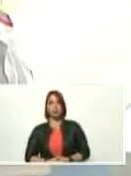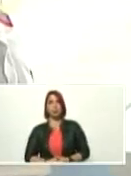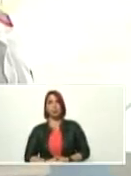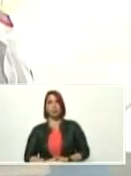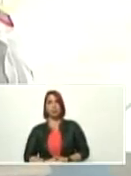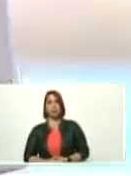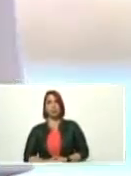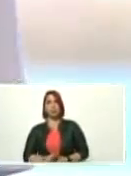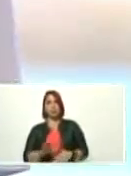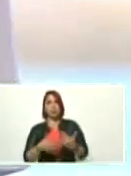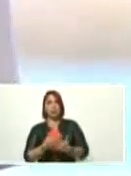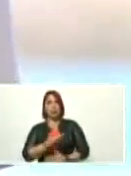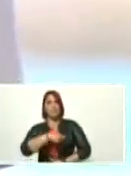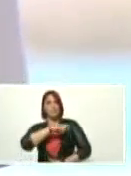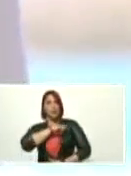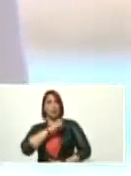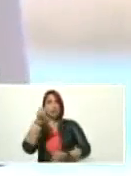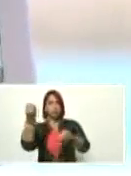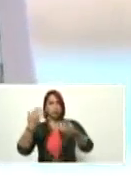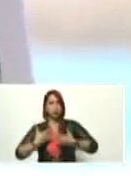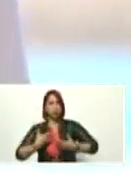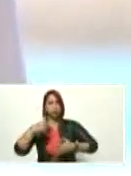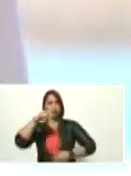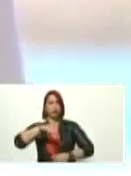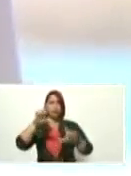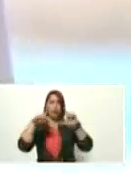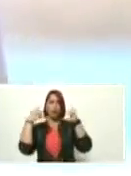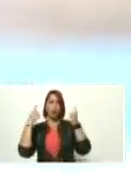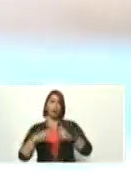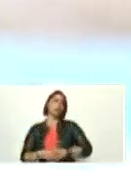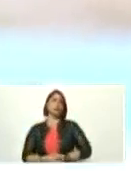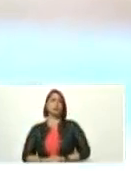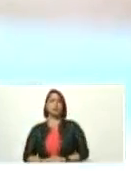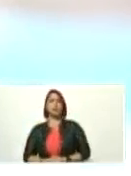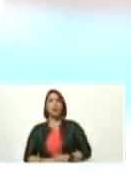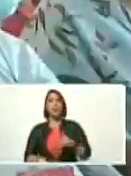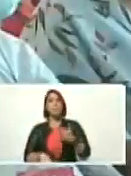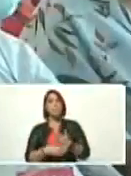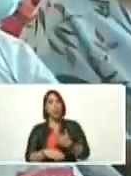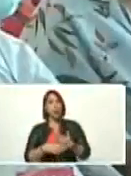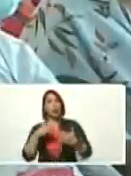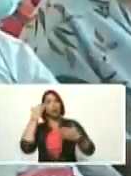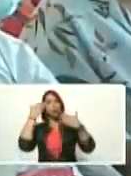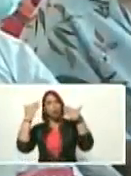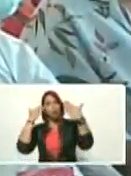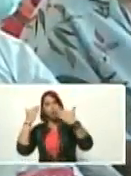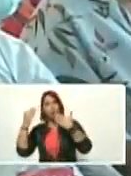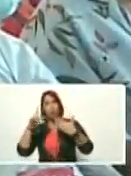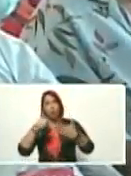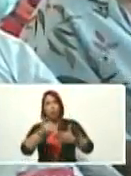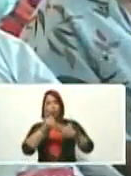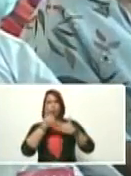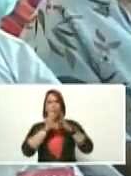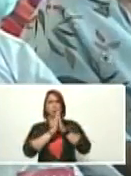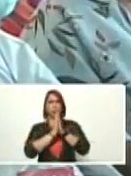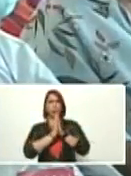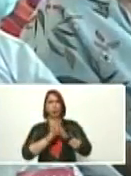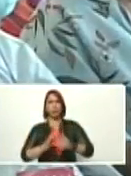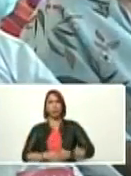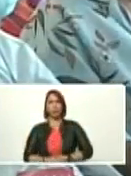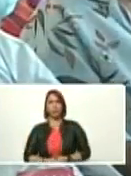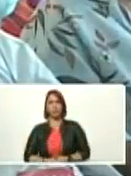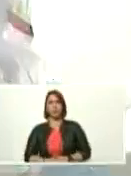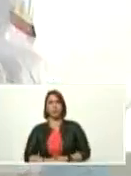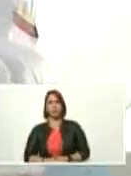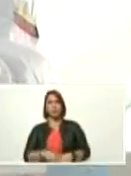Hasta Galicia, desde La Guaira. Vaya nuestro saludo. Ayúdame por aquí, por favor.